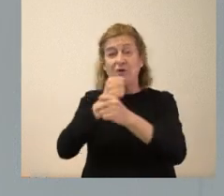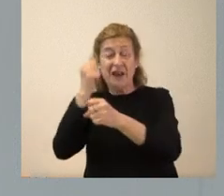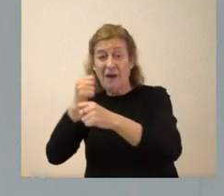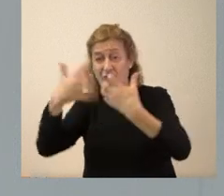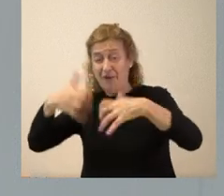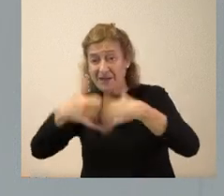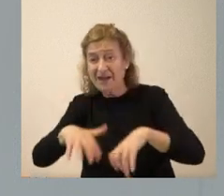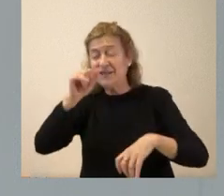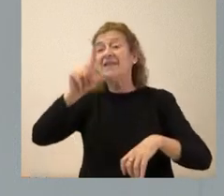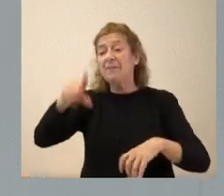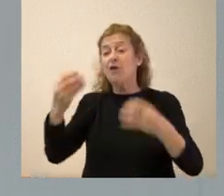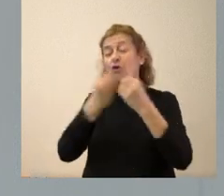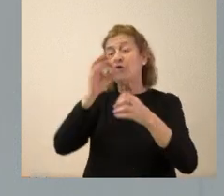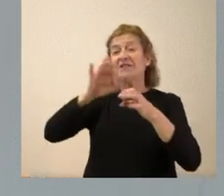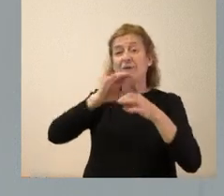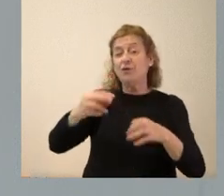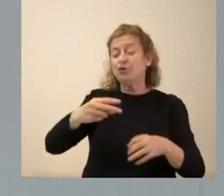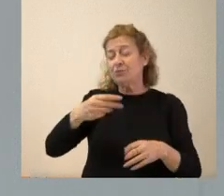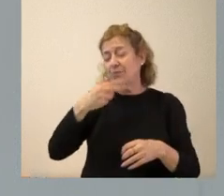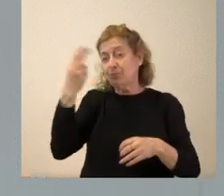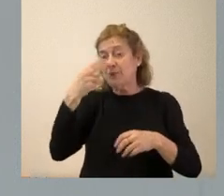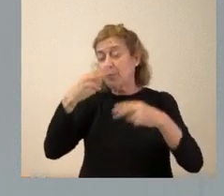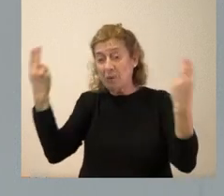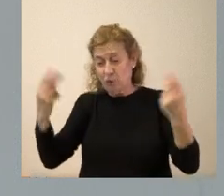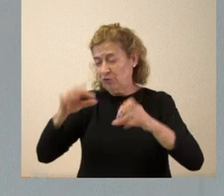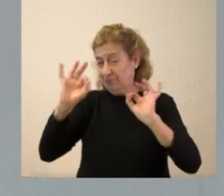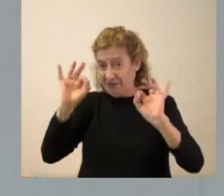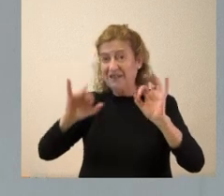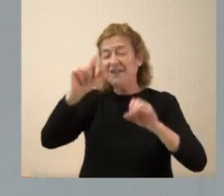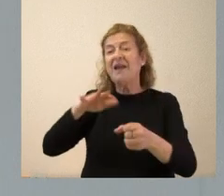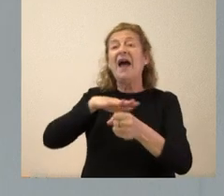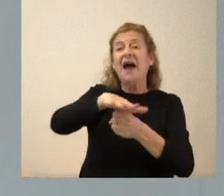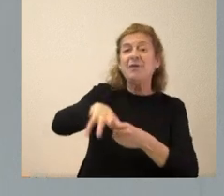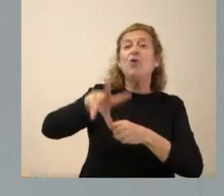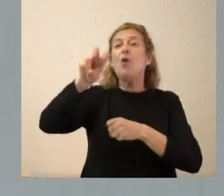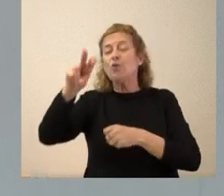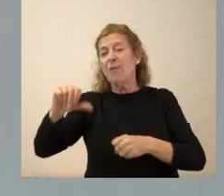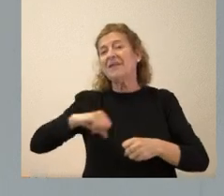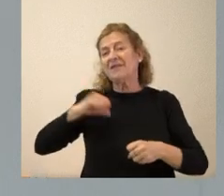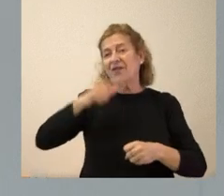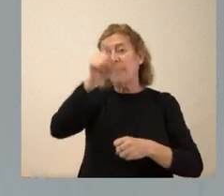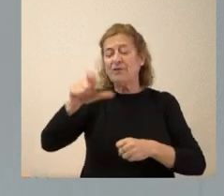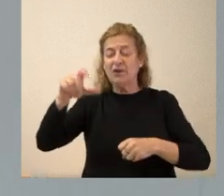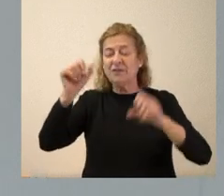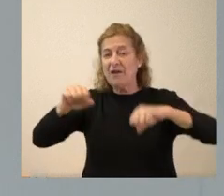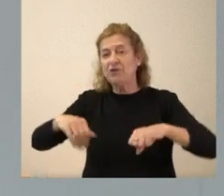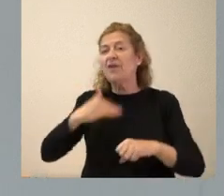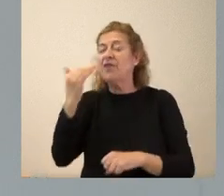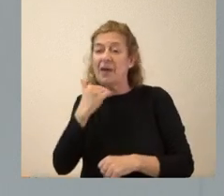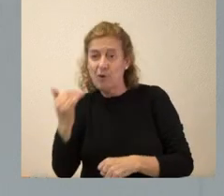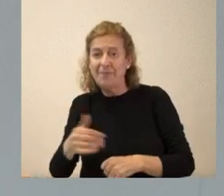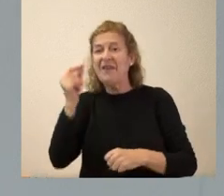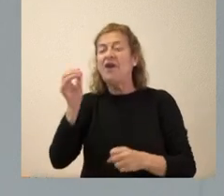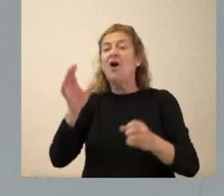prestación de los servicios públicos esenciales está las actuaciones en el ámbito de la nueva residencia de personas mayores de Zamora de las inversiones